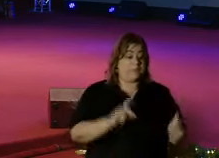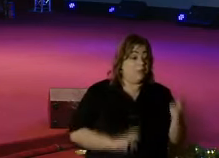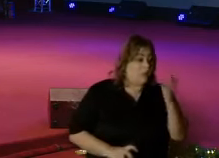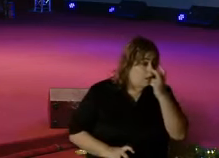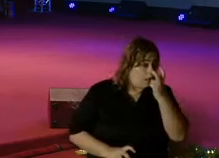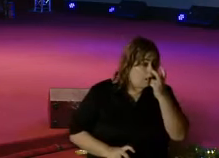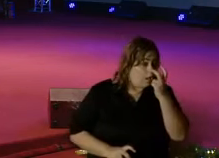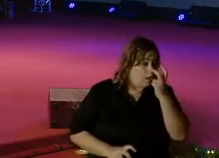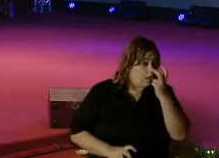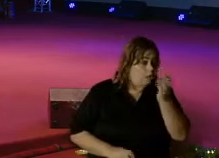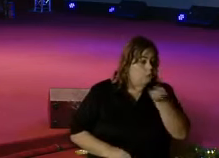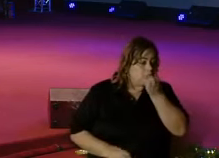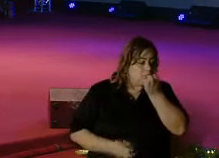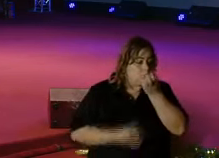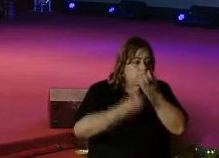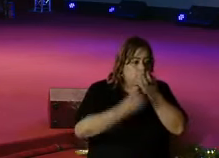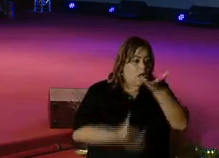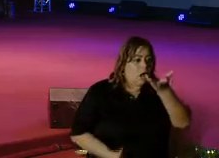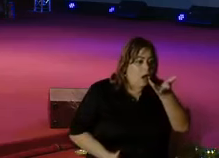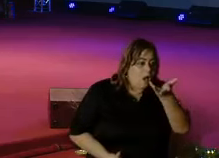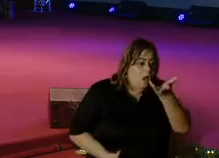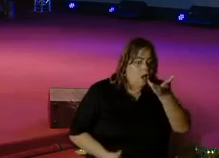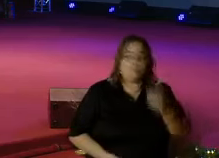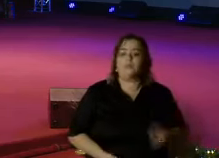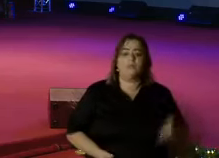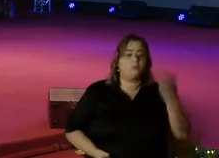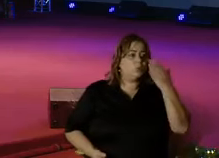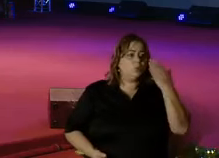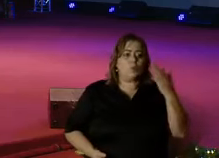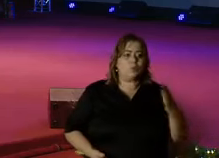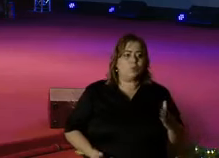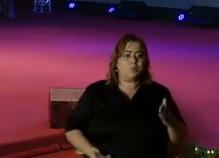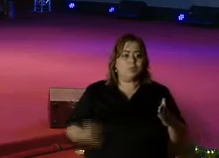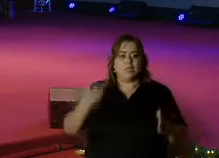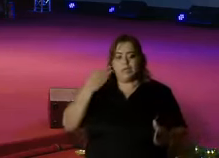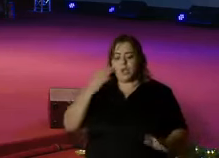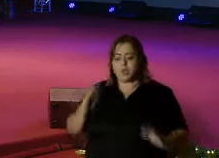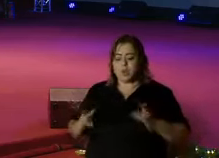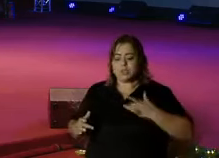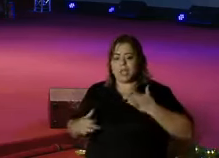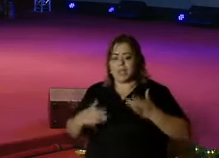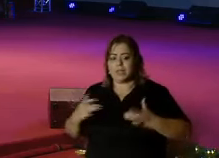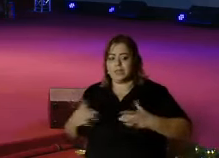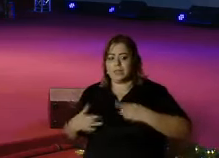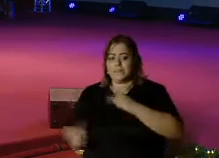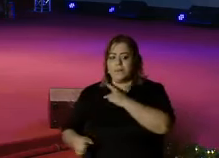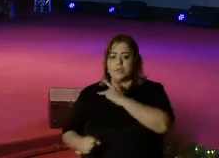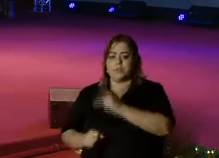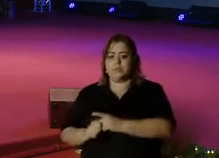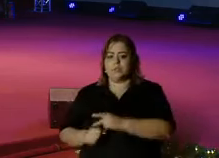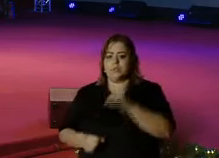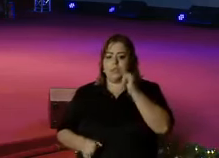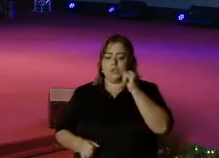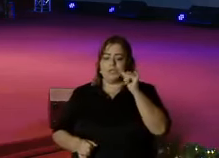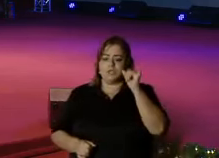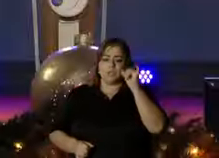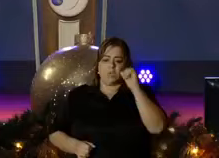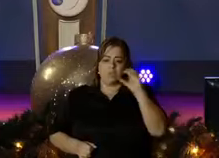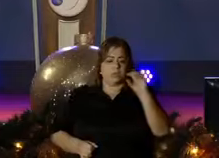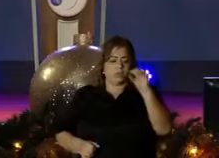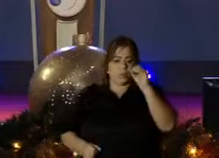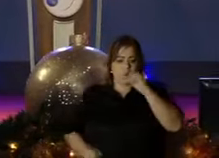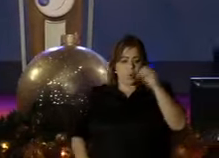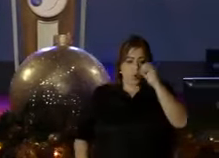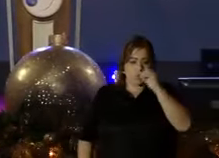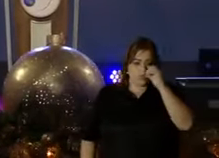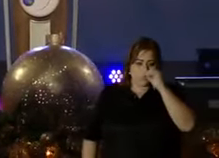a espantar cuando tú pases y la gente diga, yo no sé que tú pasaste por ahí, yo sentí algo poderoso. Ayer, cuando Olga Miranda en una se me